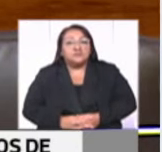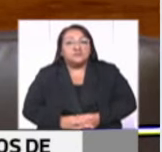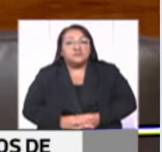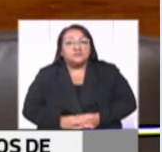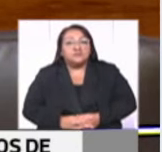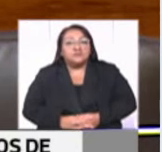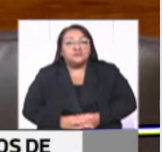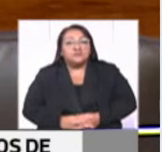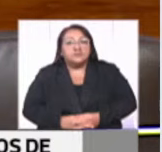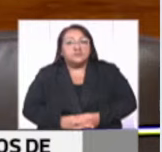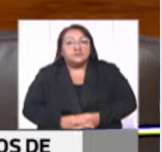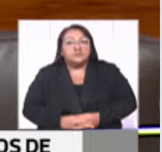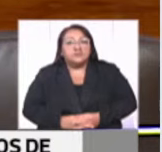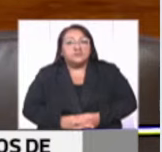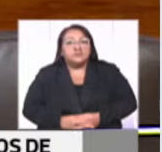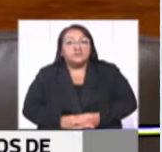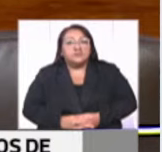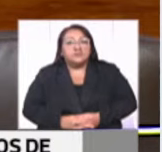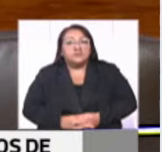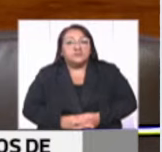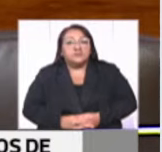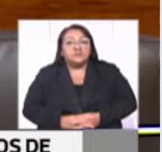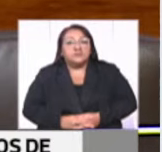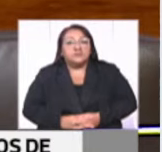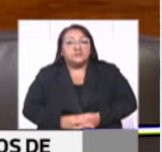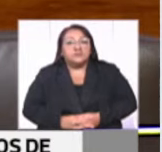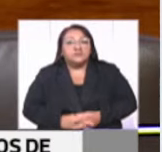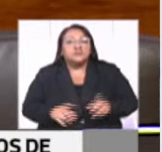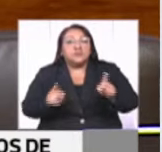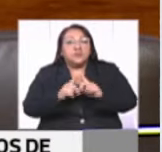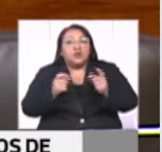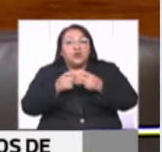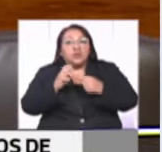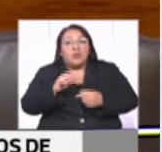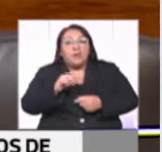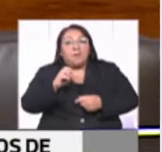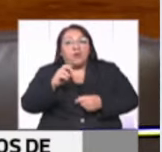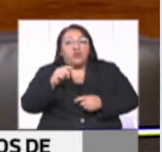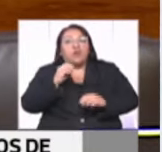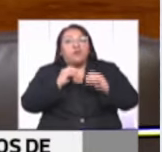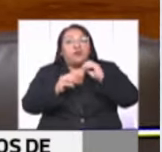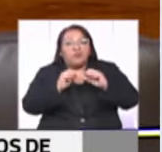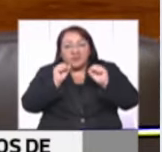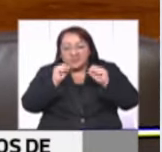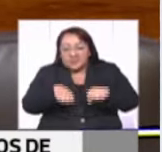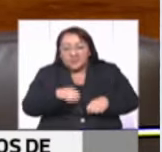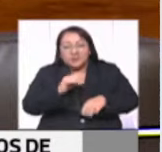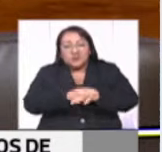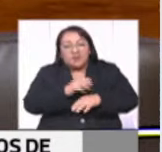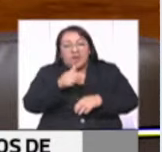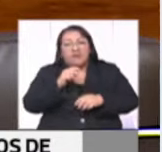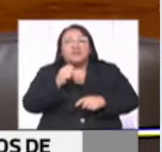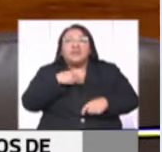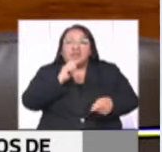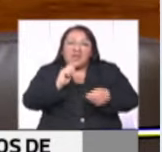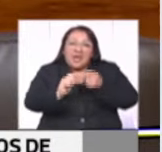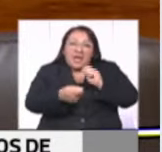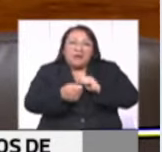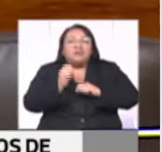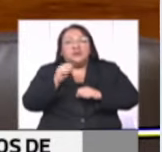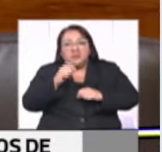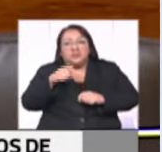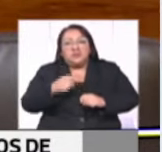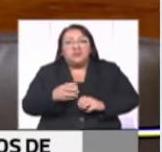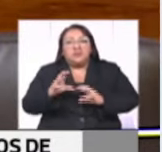coincido con el congresista Montoya en la reforma del sistema de pensiones, que es necesaria y que hemos visto, y que en ese dictamen también se